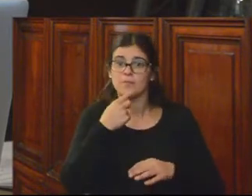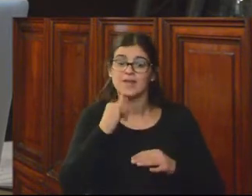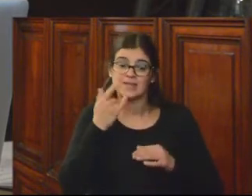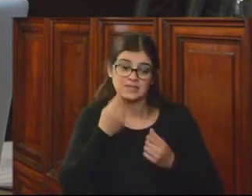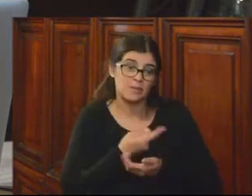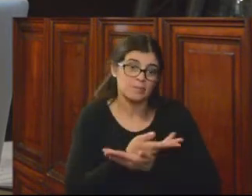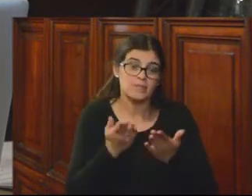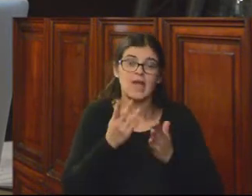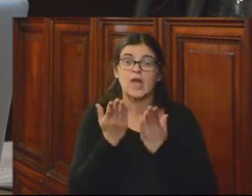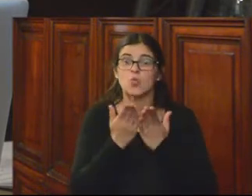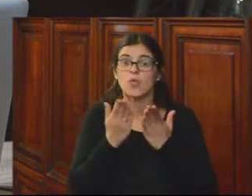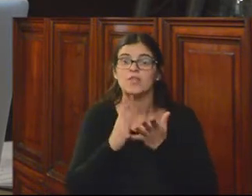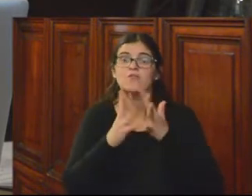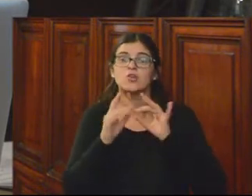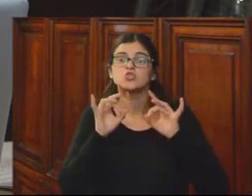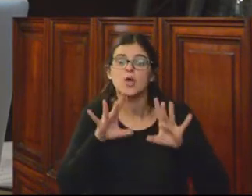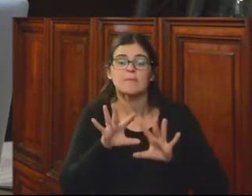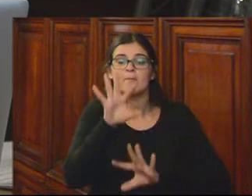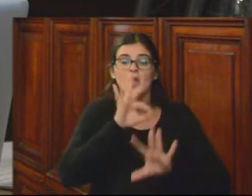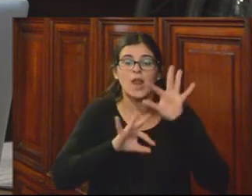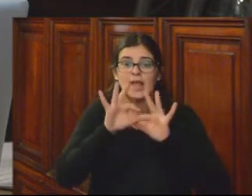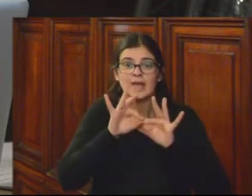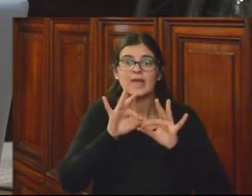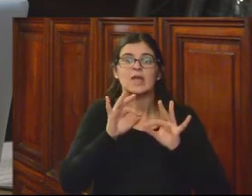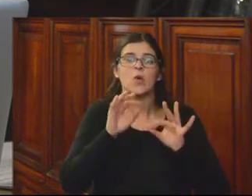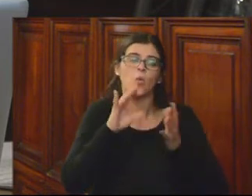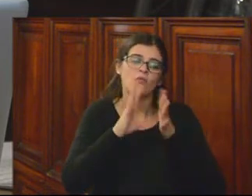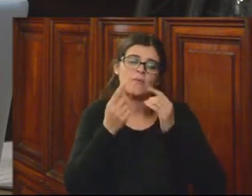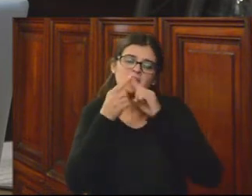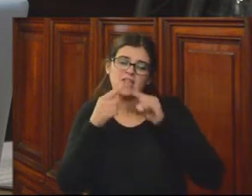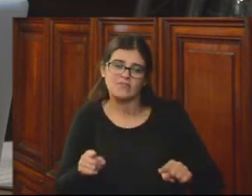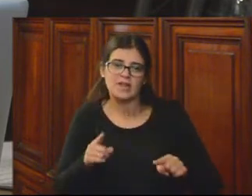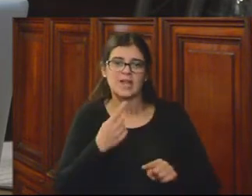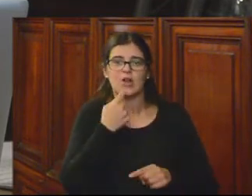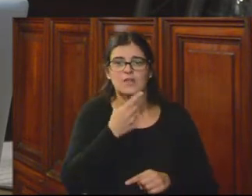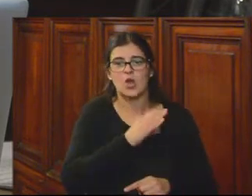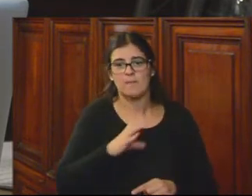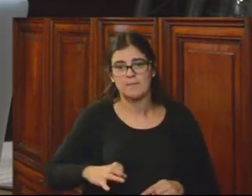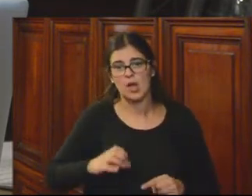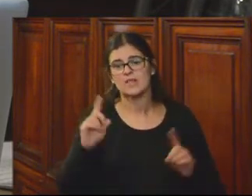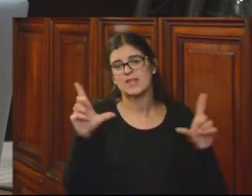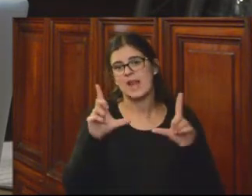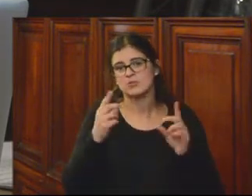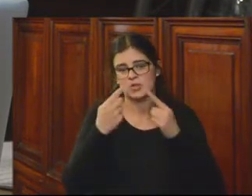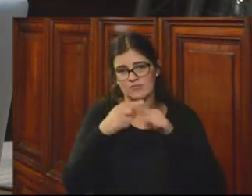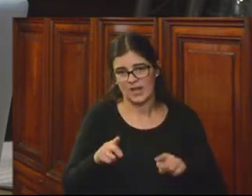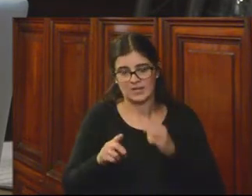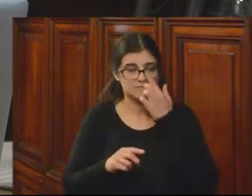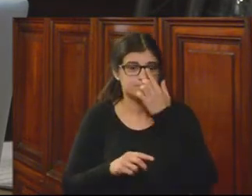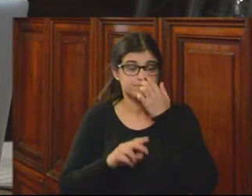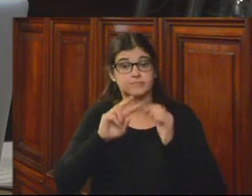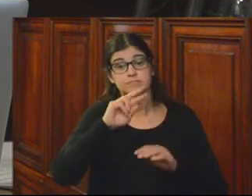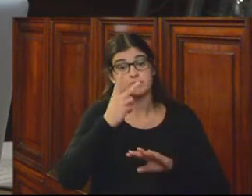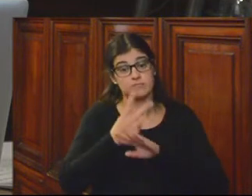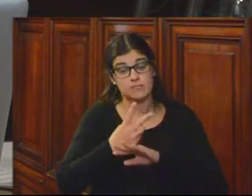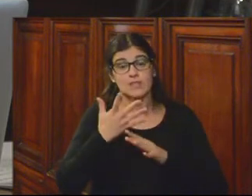a estudiantes por el mero hecho de elegir ver un canal diferente al del Estado, un canal de televisión. En segundo lugar, en el